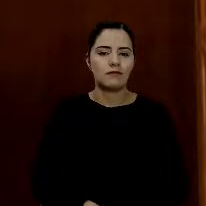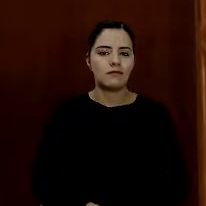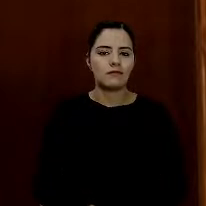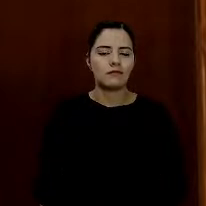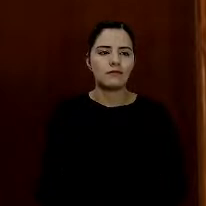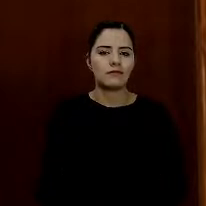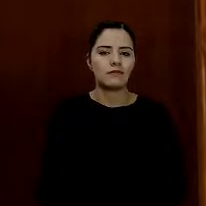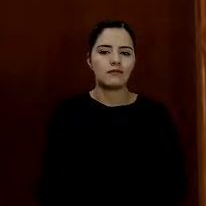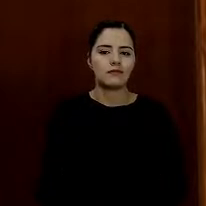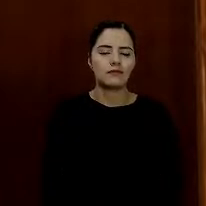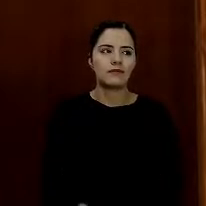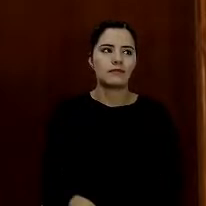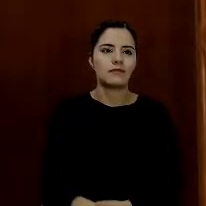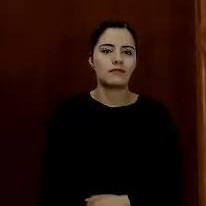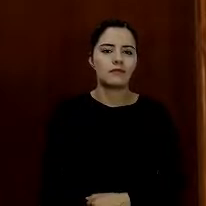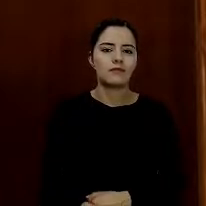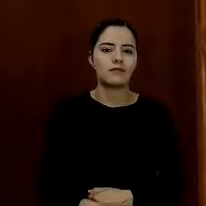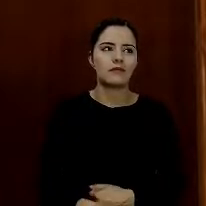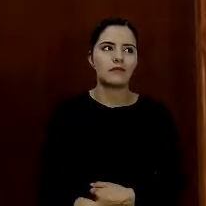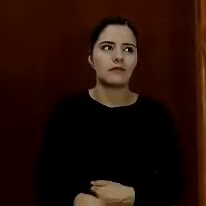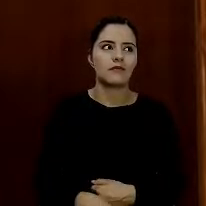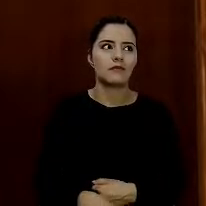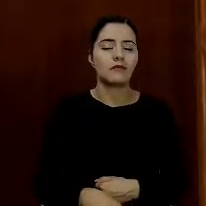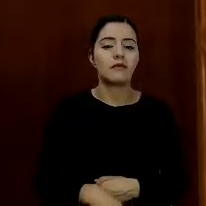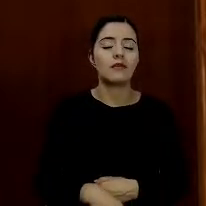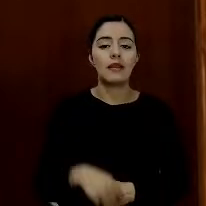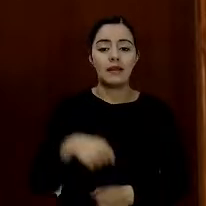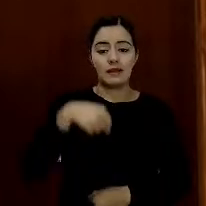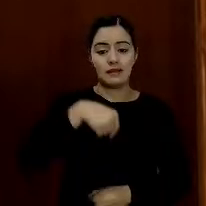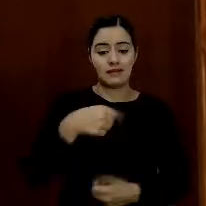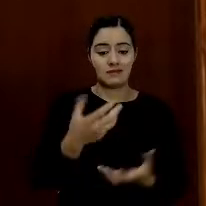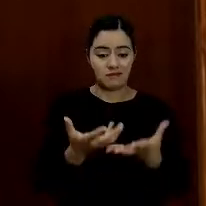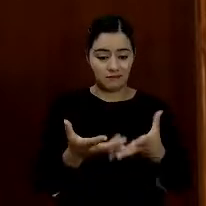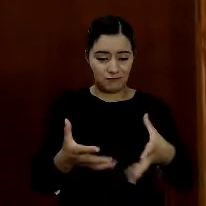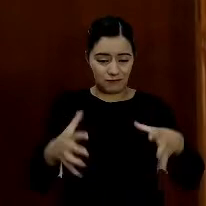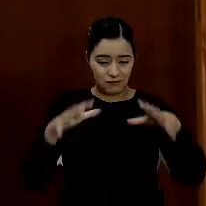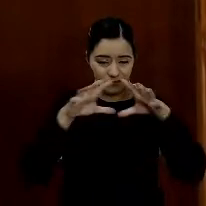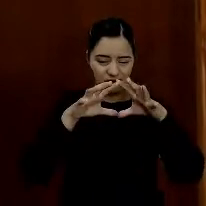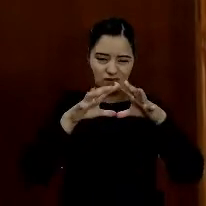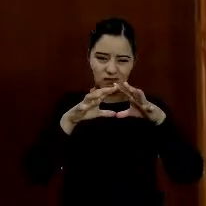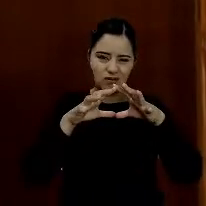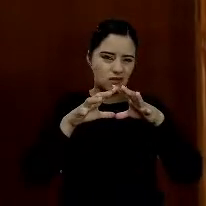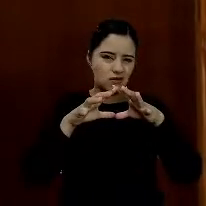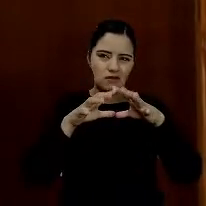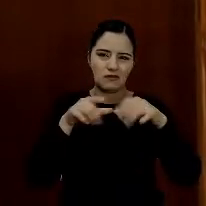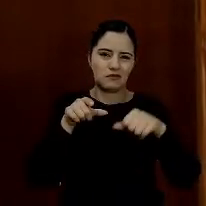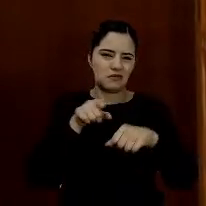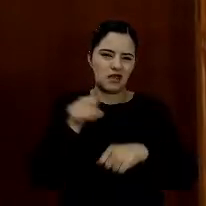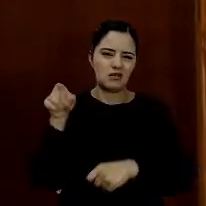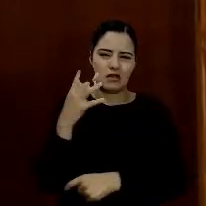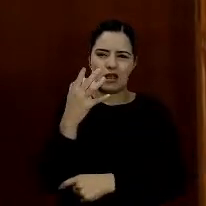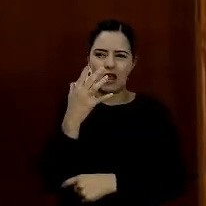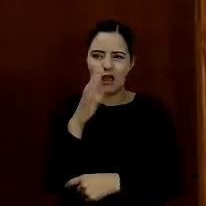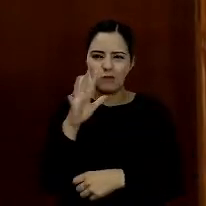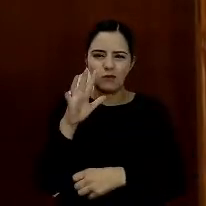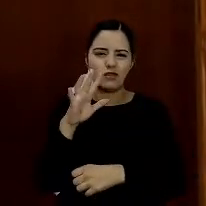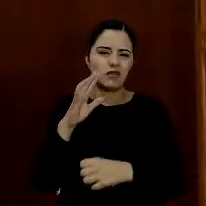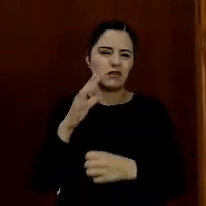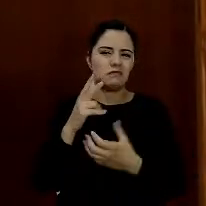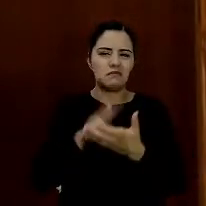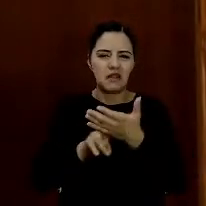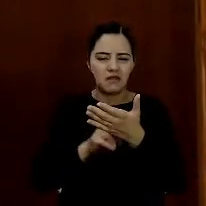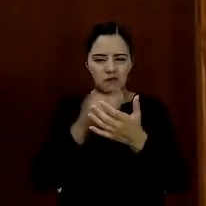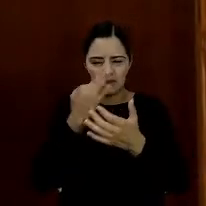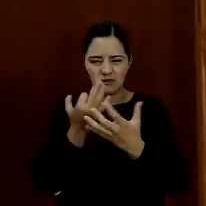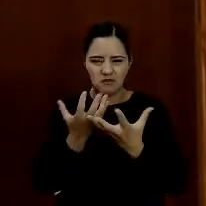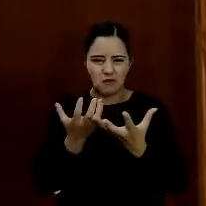En nuestro planeta, la naturaleza está sufriendo cada vez más la sobreexplotación de los